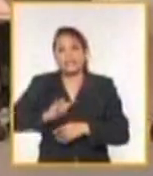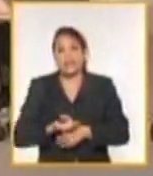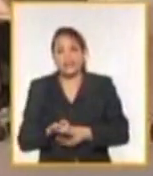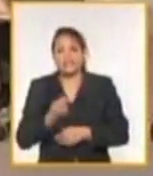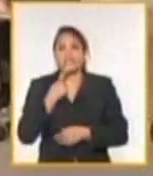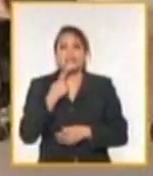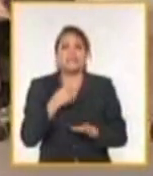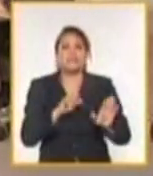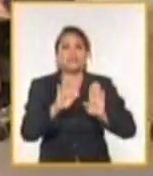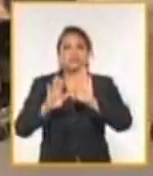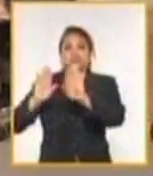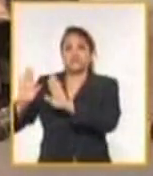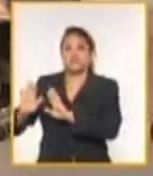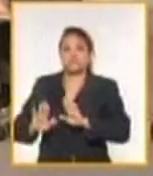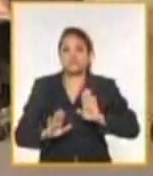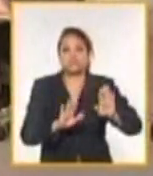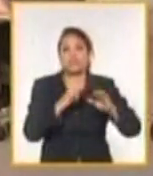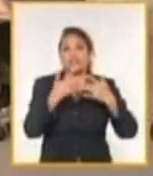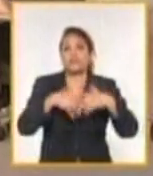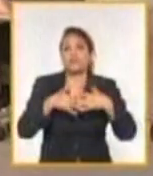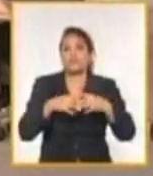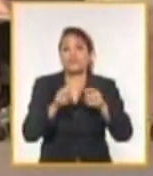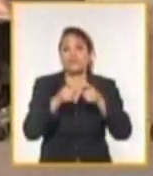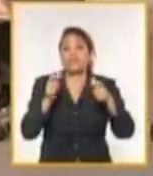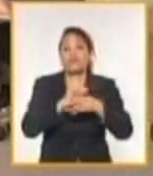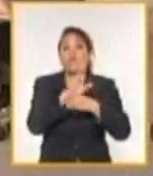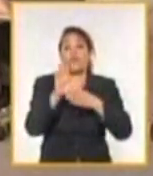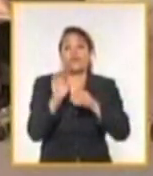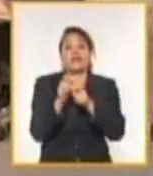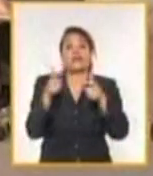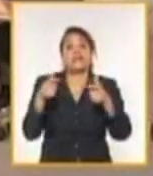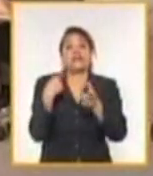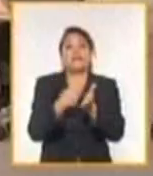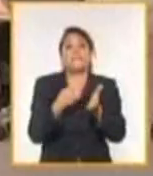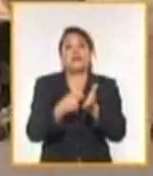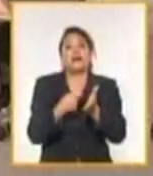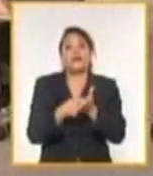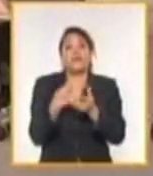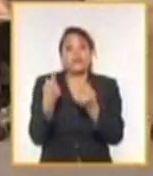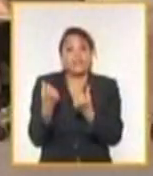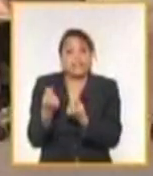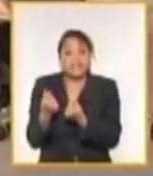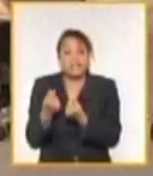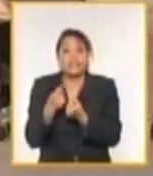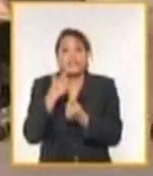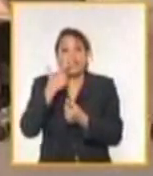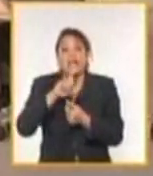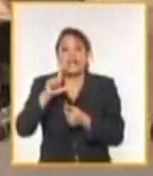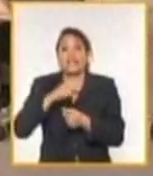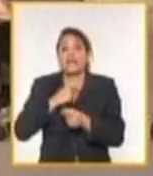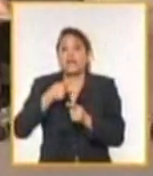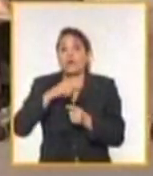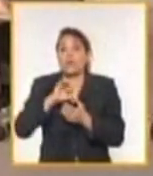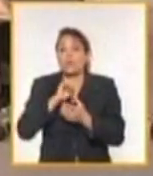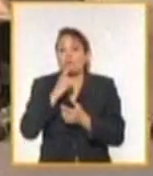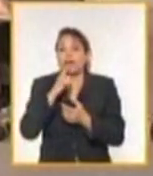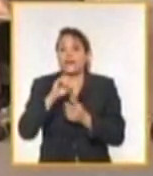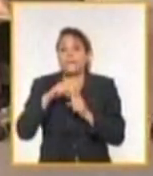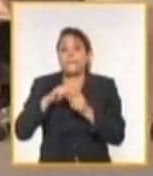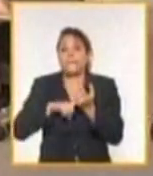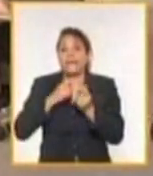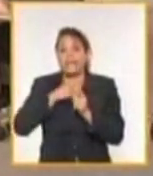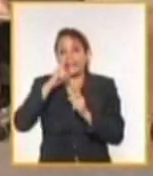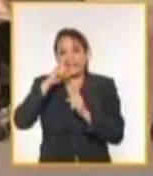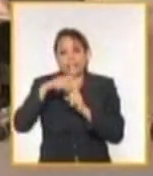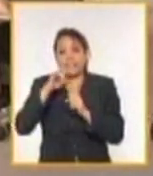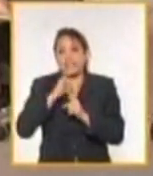exhibir aquellas reproducciones de grandes obras que se habían pagado con el dinero de Alejo Carpentier. Sí, el premio Cervantes de Alejo